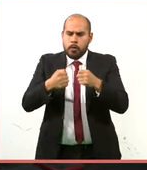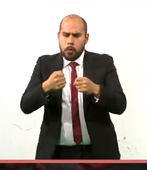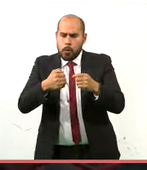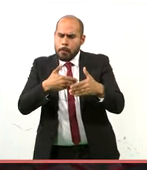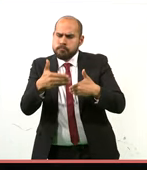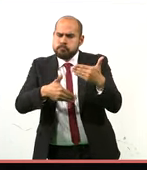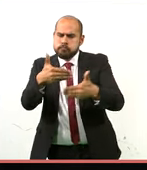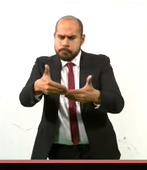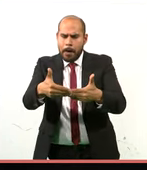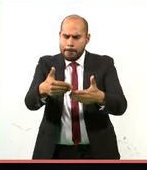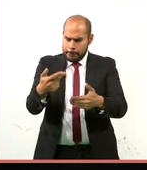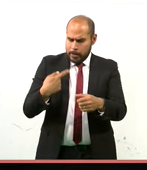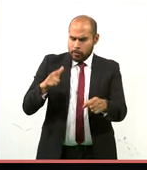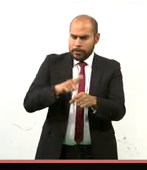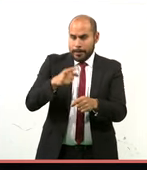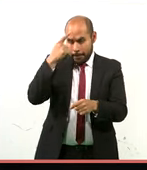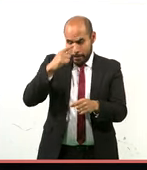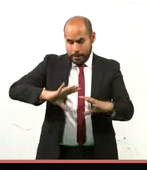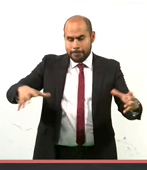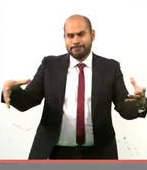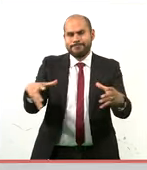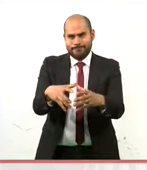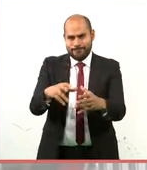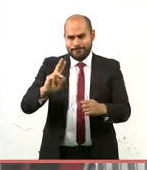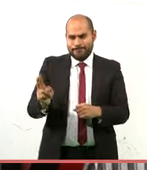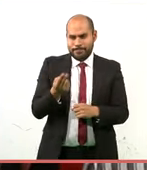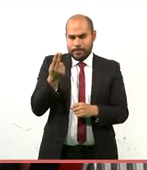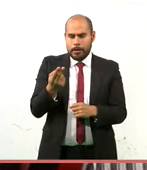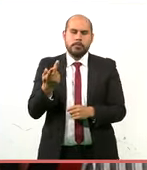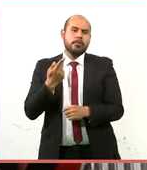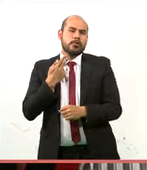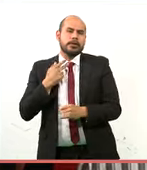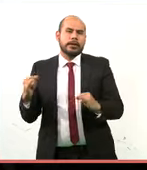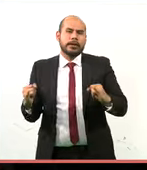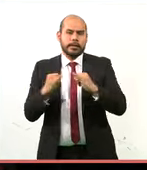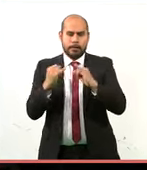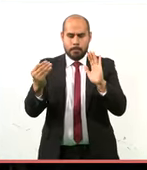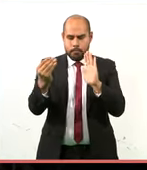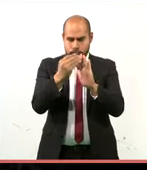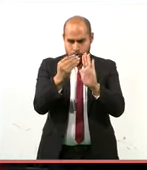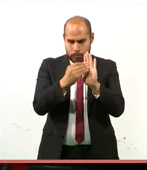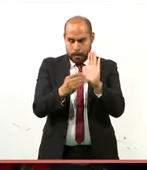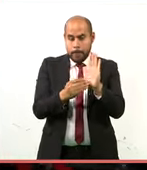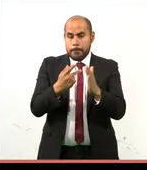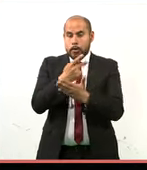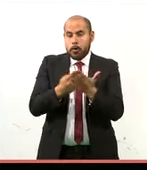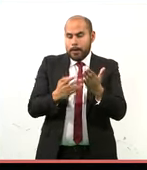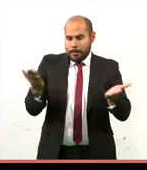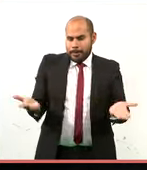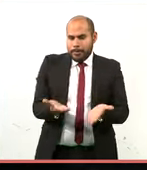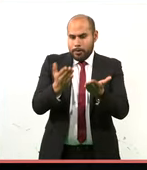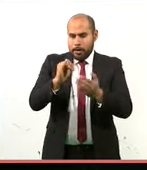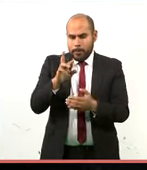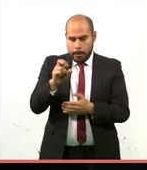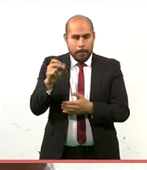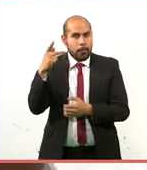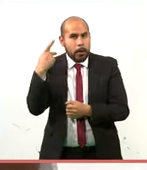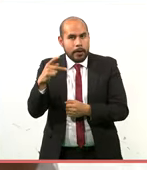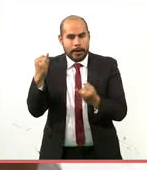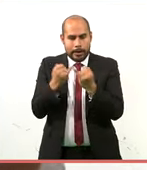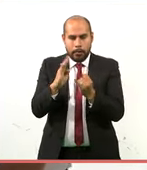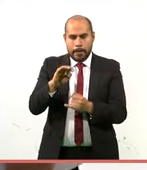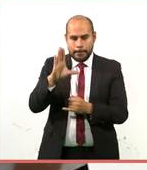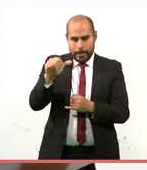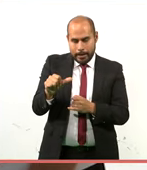y personalizada para la comunidad. Se elaboró la política institucional del programa Impulso Ibero Puebla y becas, así como